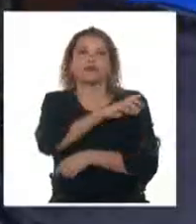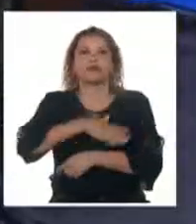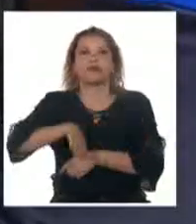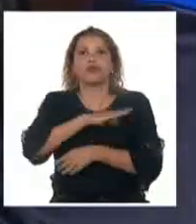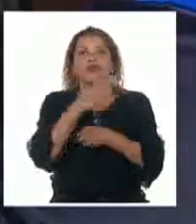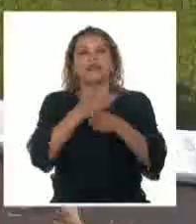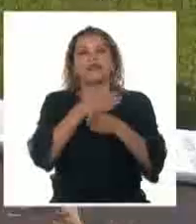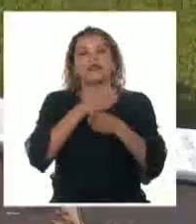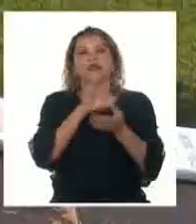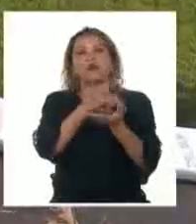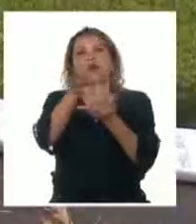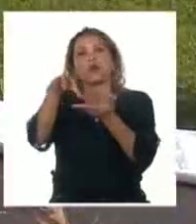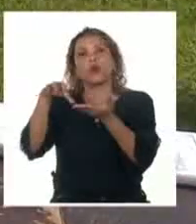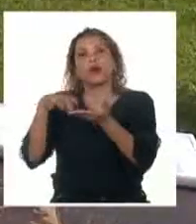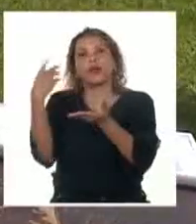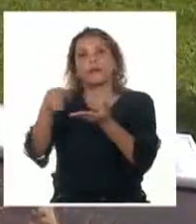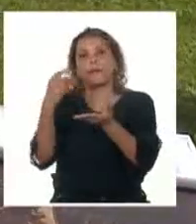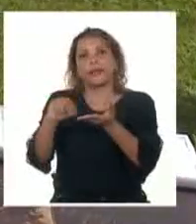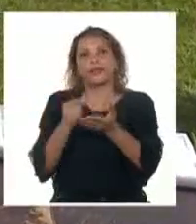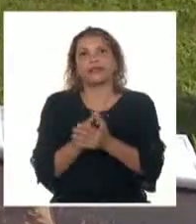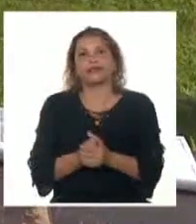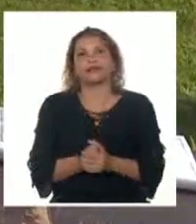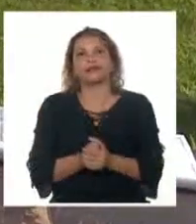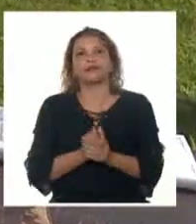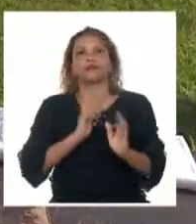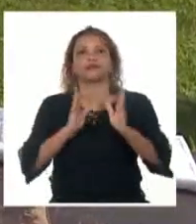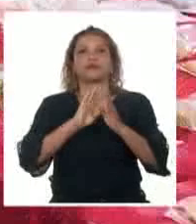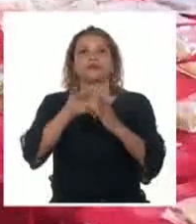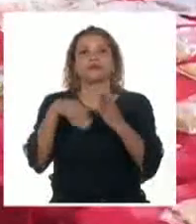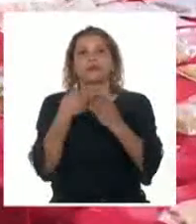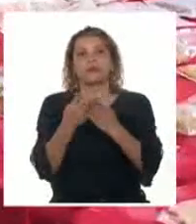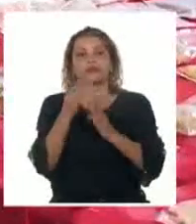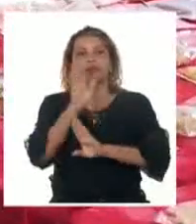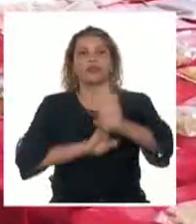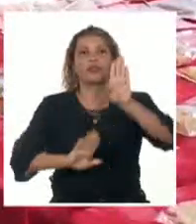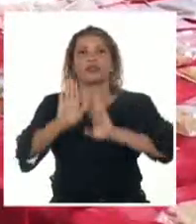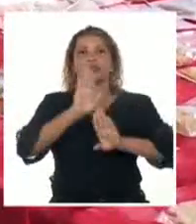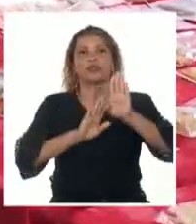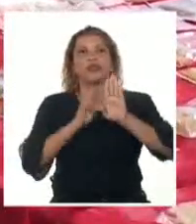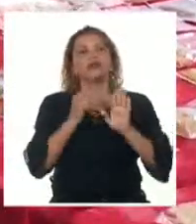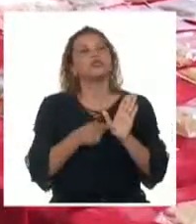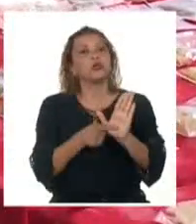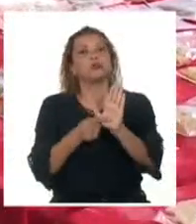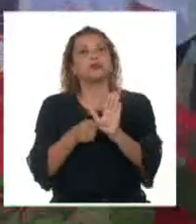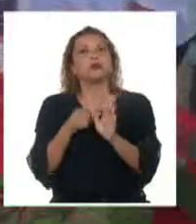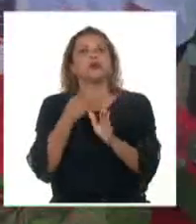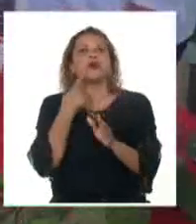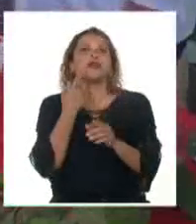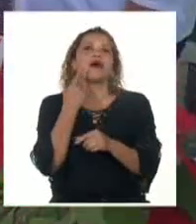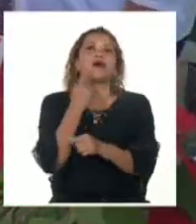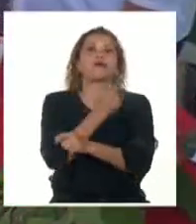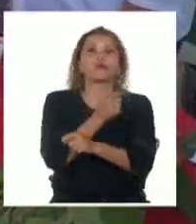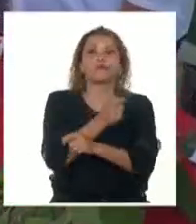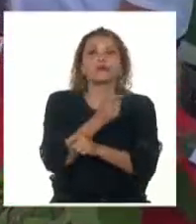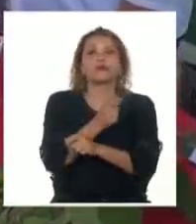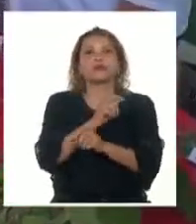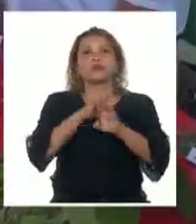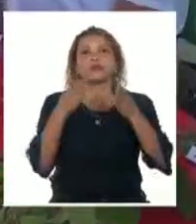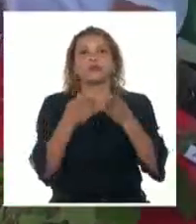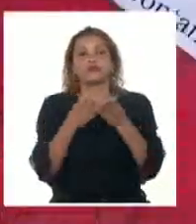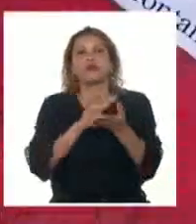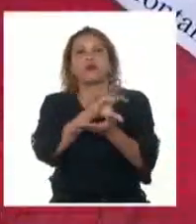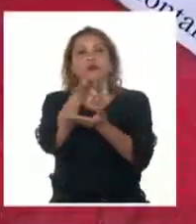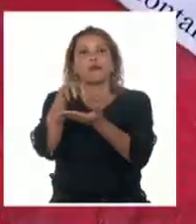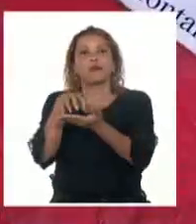ejercicios prácticos como parte del día territorial de la defensa se mostraron las capacidades productivas del dispositivo territorial